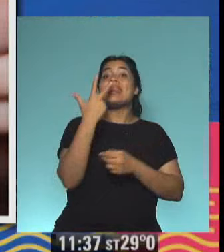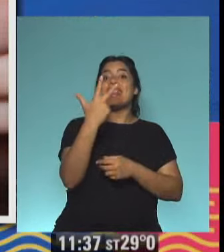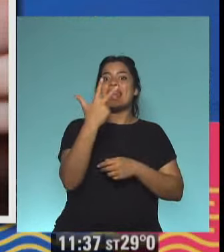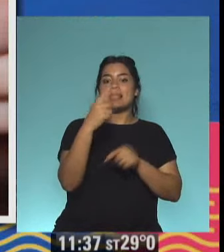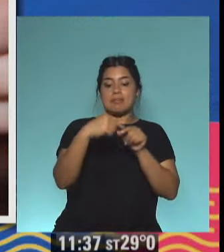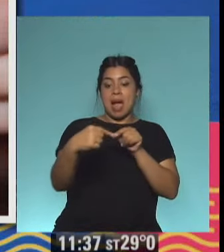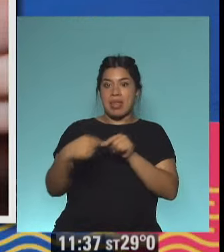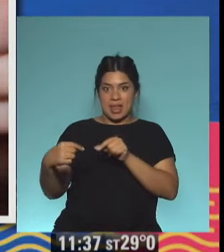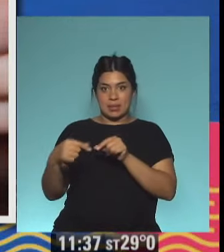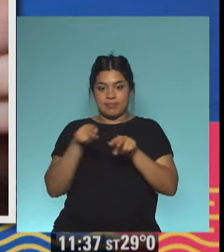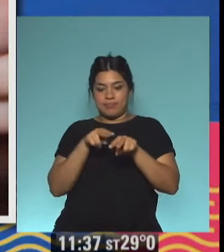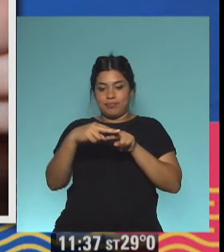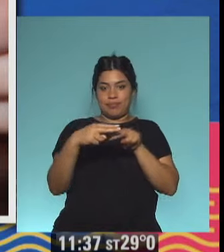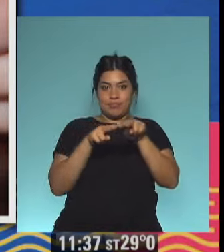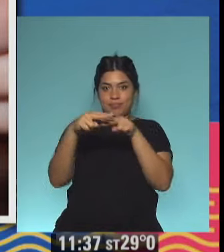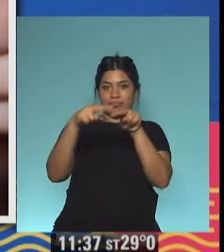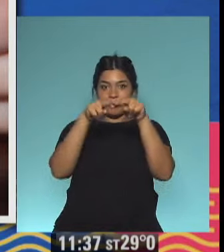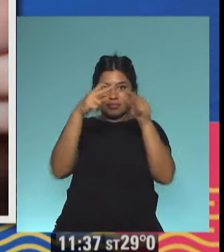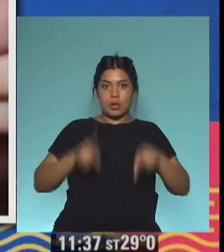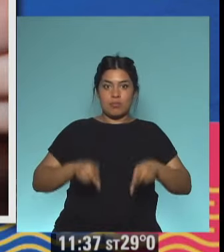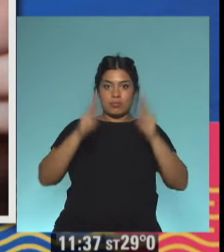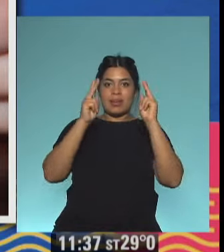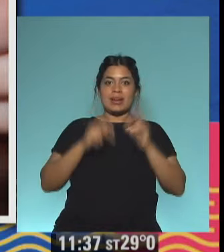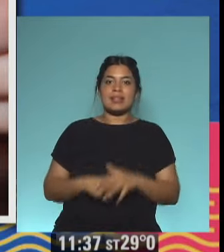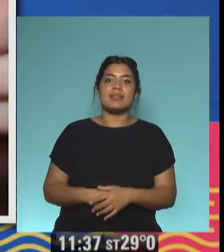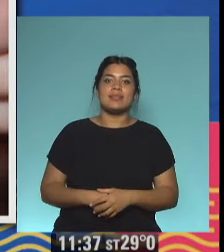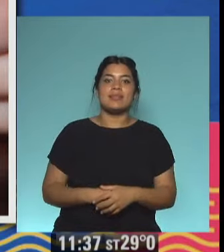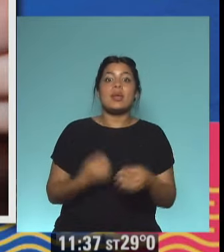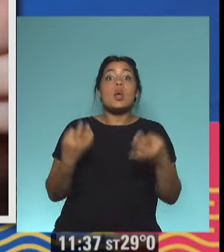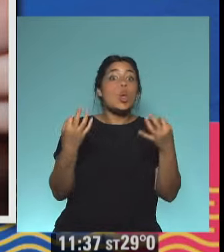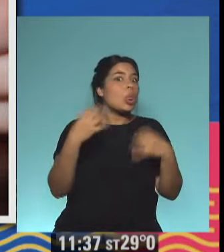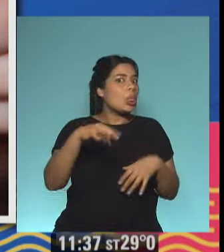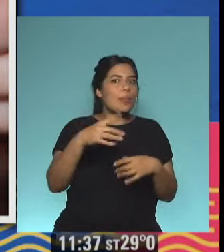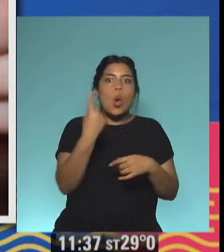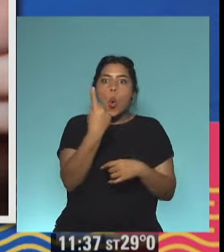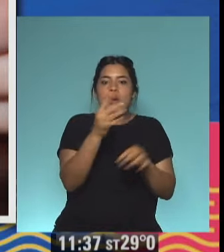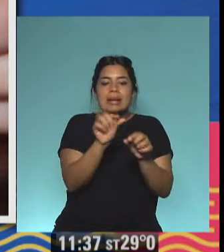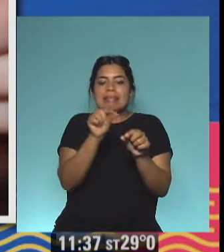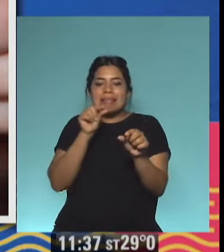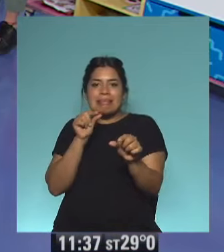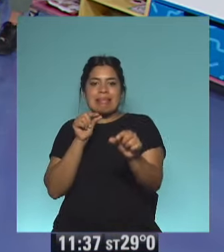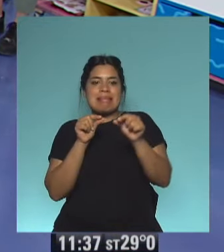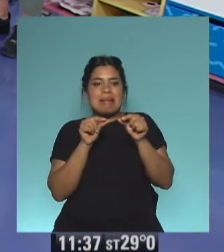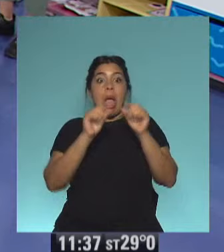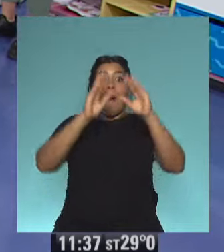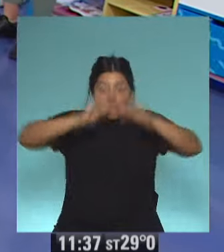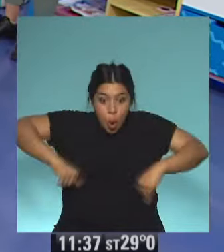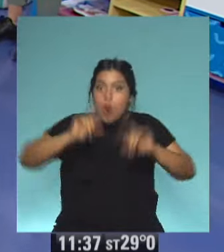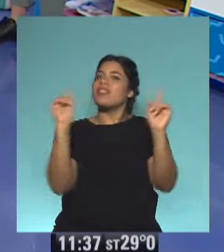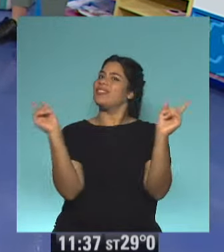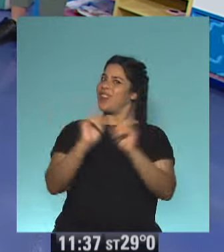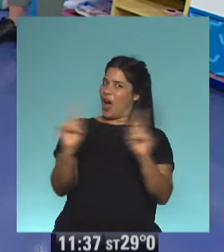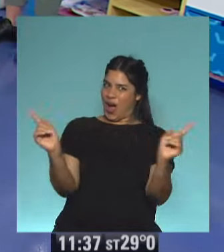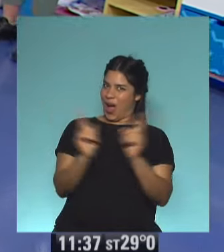piezas, ¿no? En un sentido primero, las de arriba se ponen en otro sentido, y hay que ir sacando de a una sin que se caiga toda la